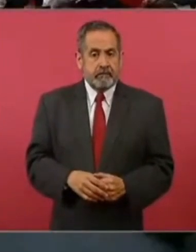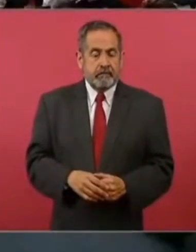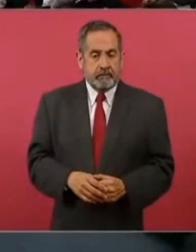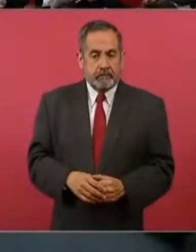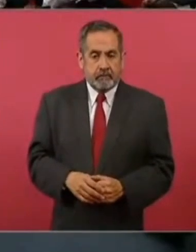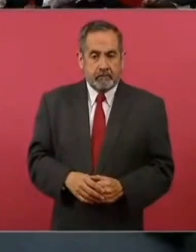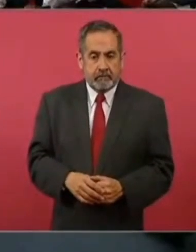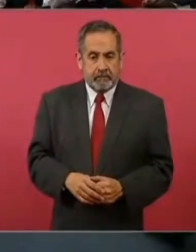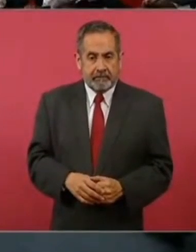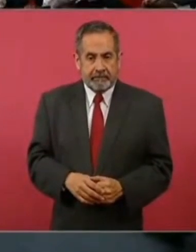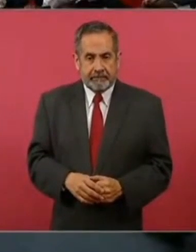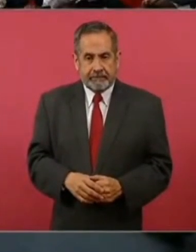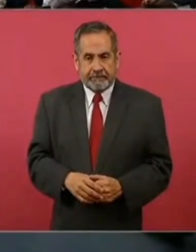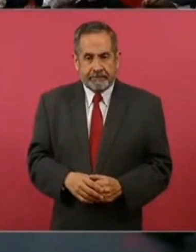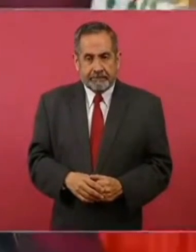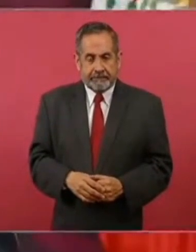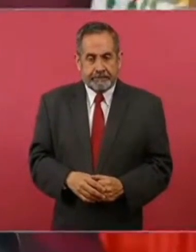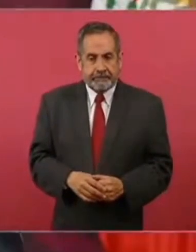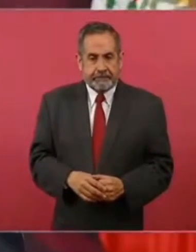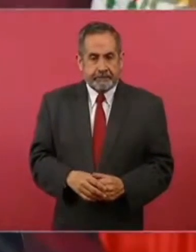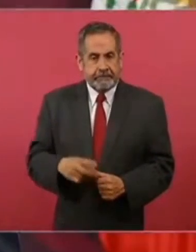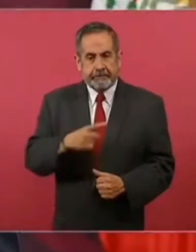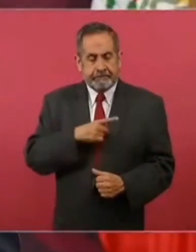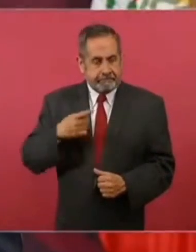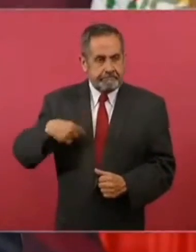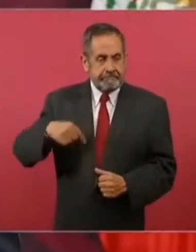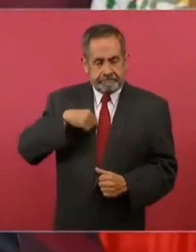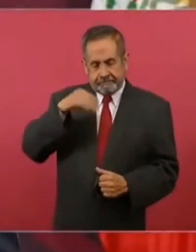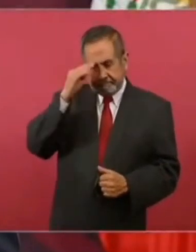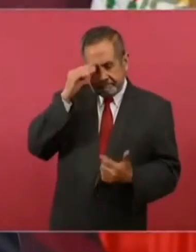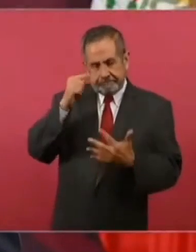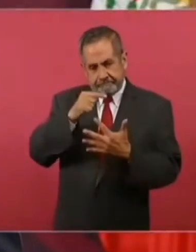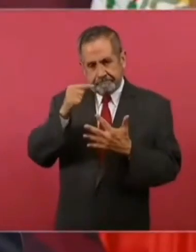tenemos que tomar en cuenta todo eso no